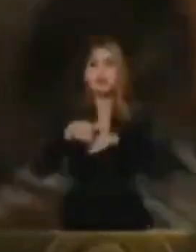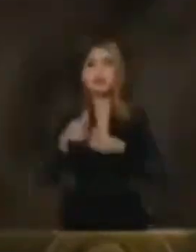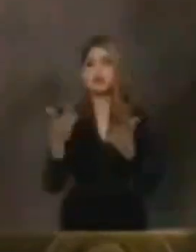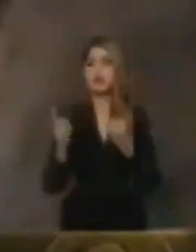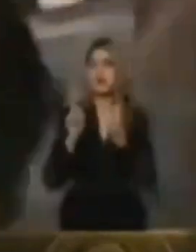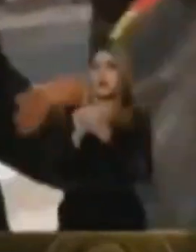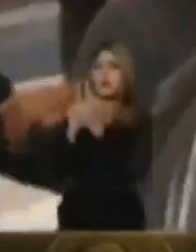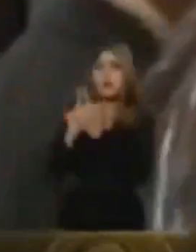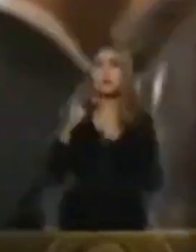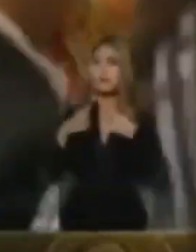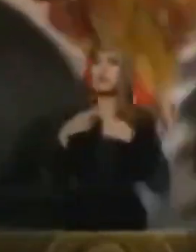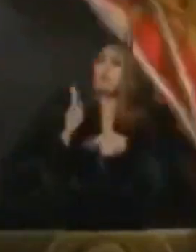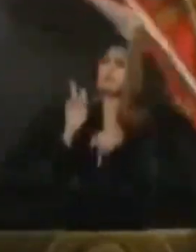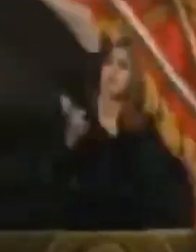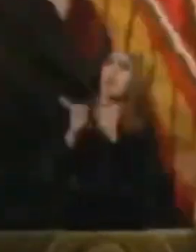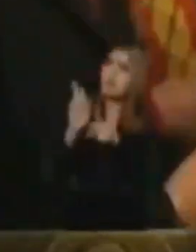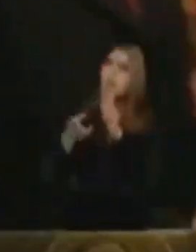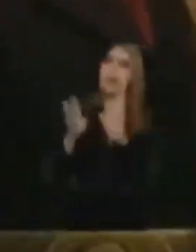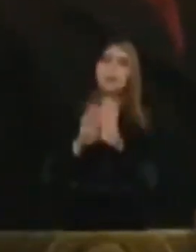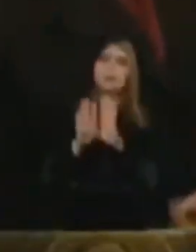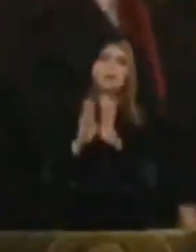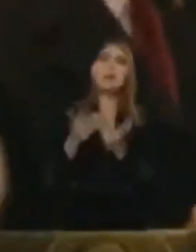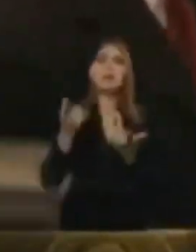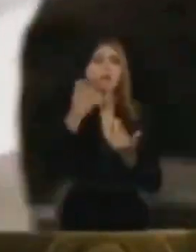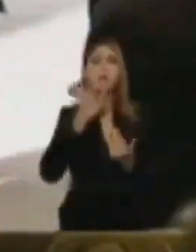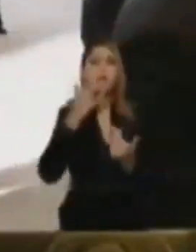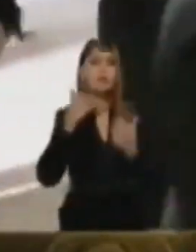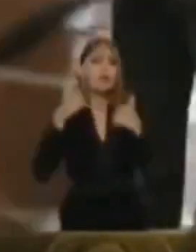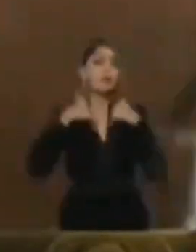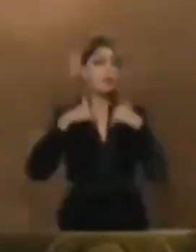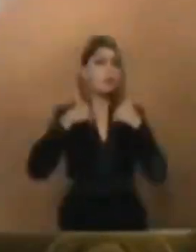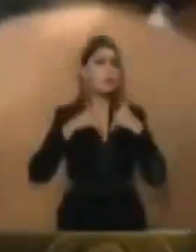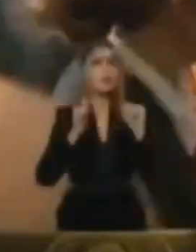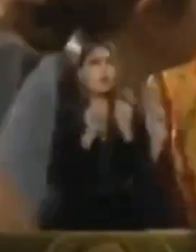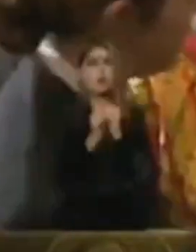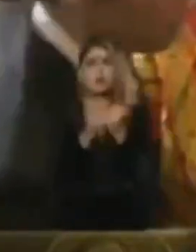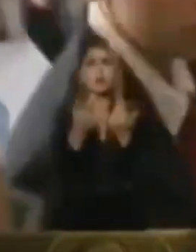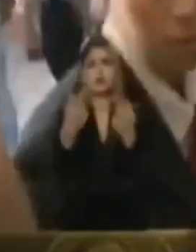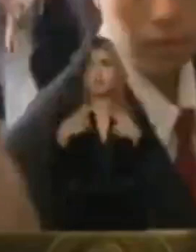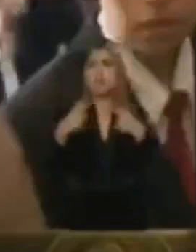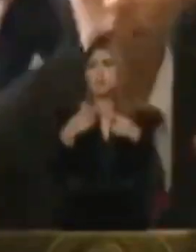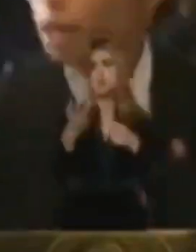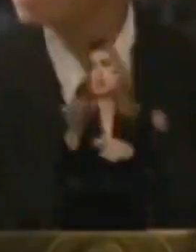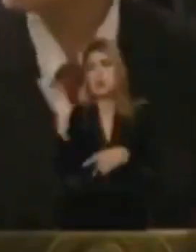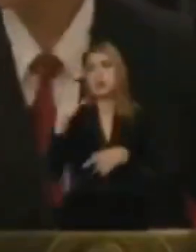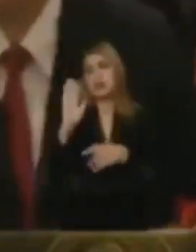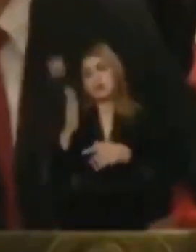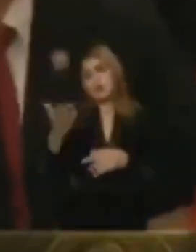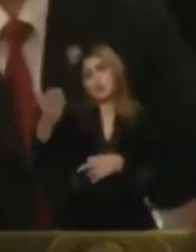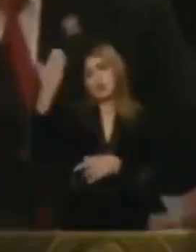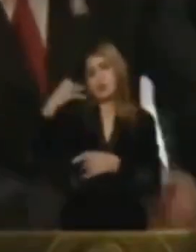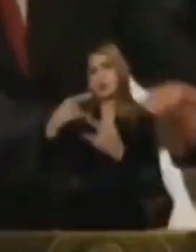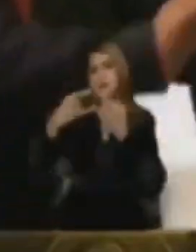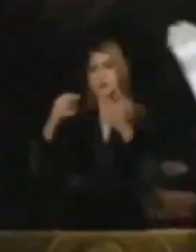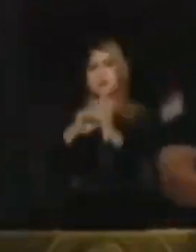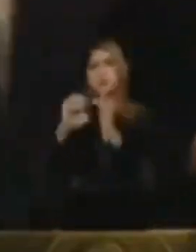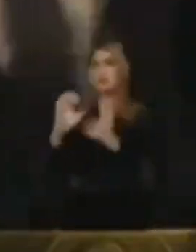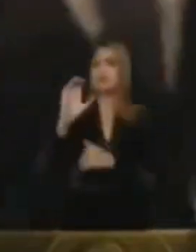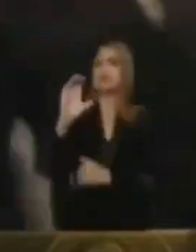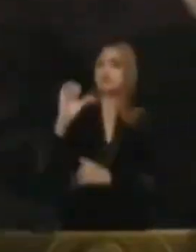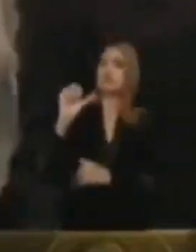pláticas, de las charlas, de los recorridos que hacía con personajes tan importantes de la cultura mexicana como